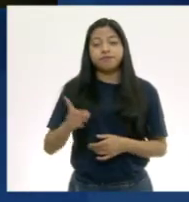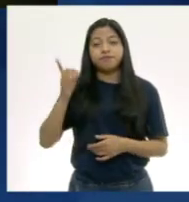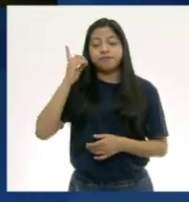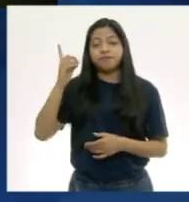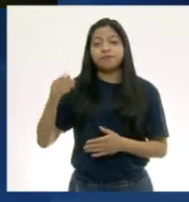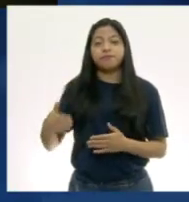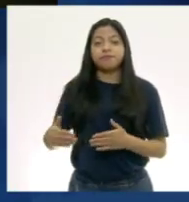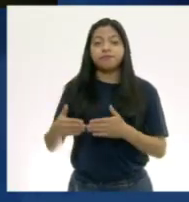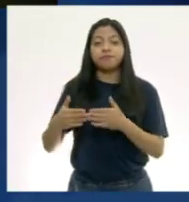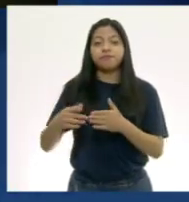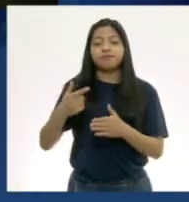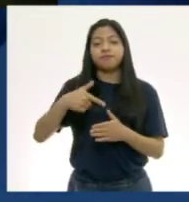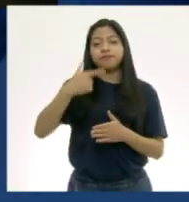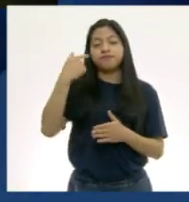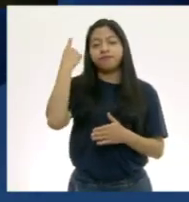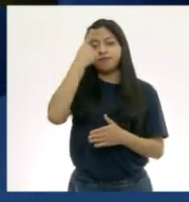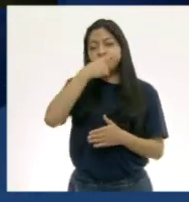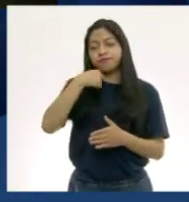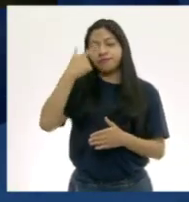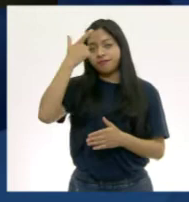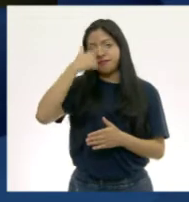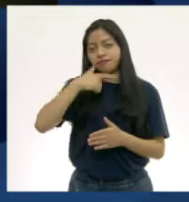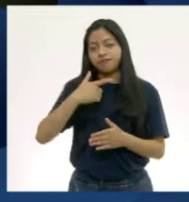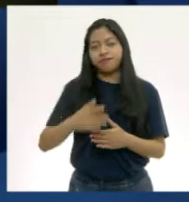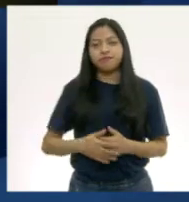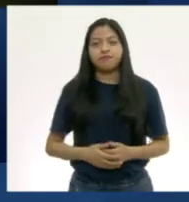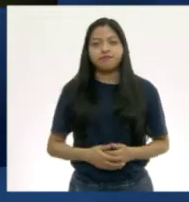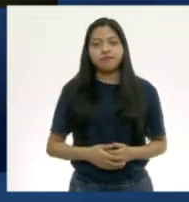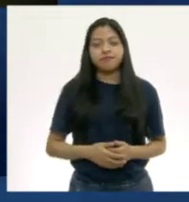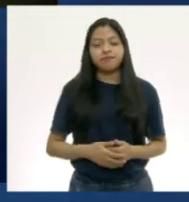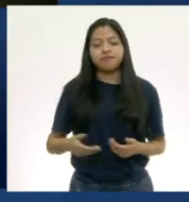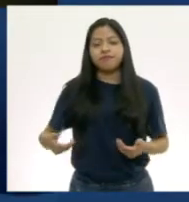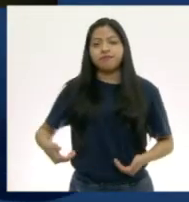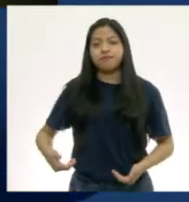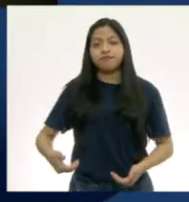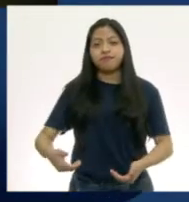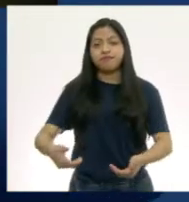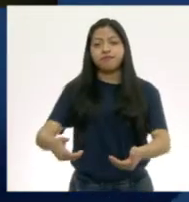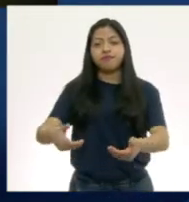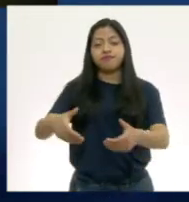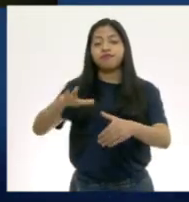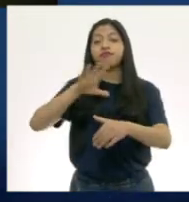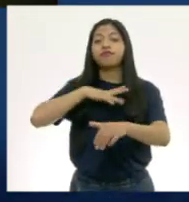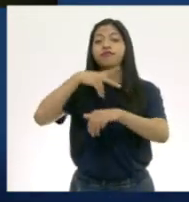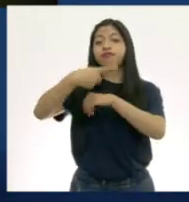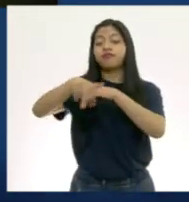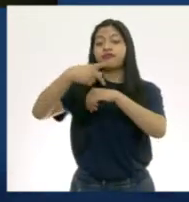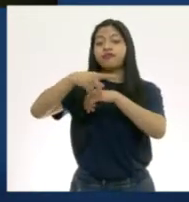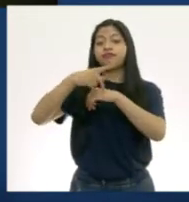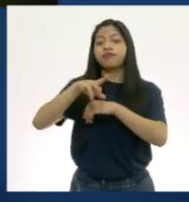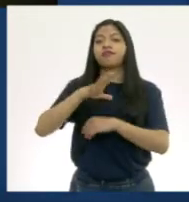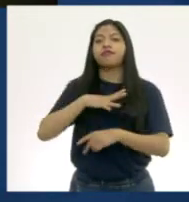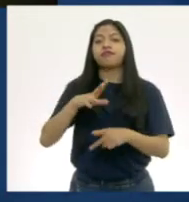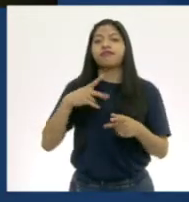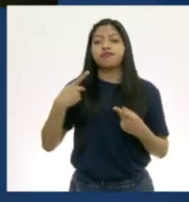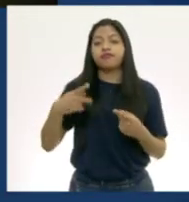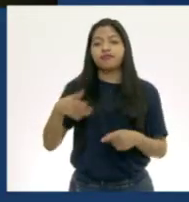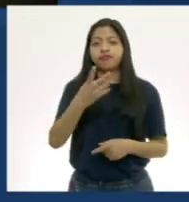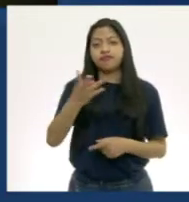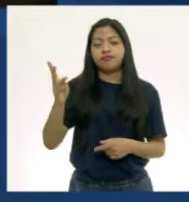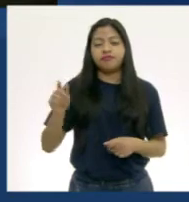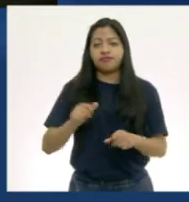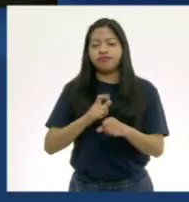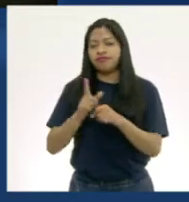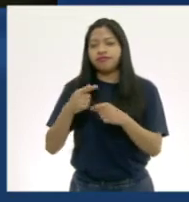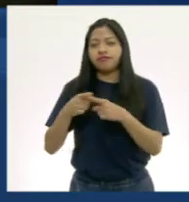recorrer las 12 horas de la noche. Se trata de un camino lleno de peligros. poblado por seres híbridos que tratan de